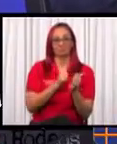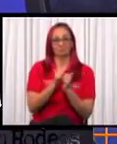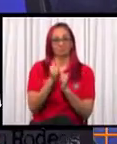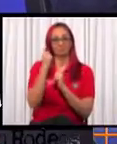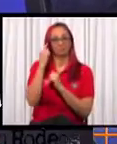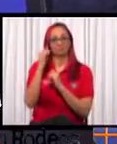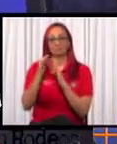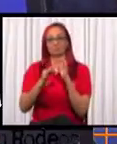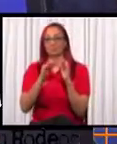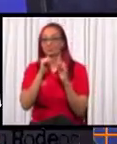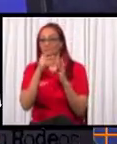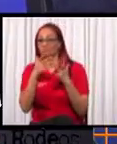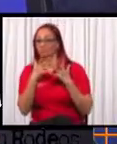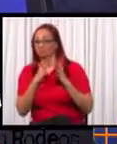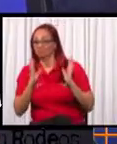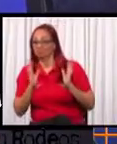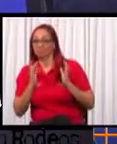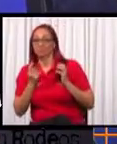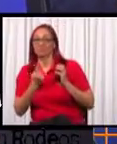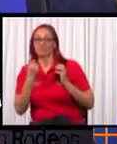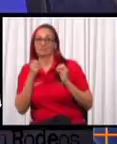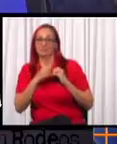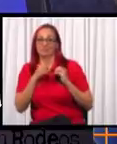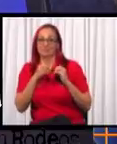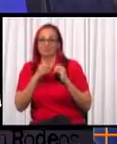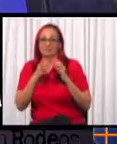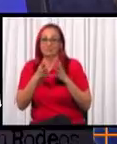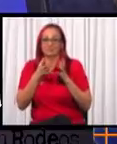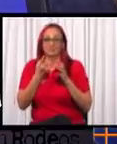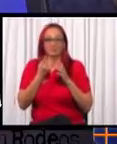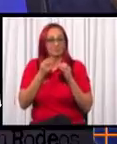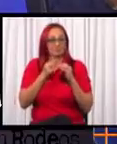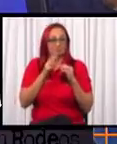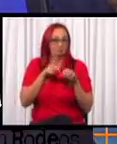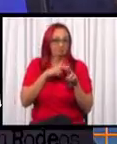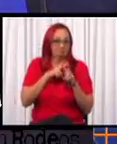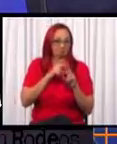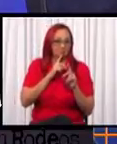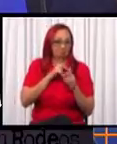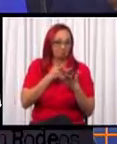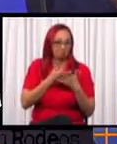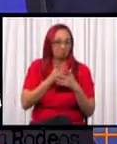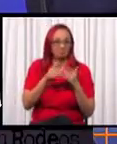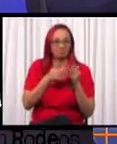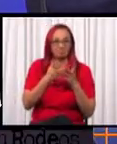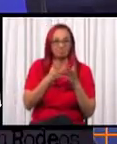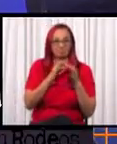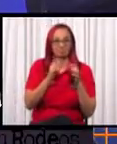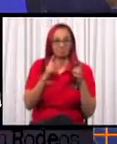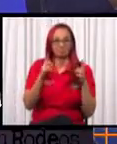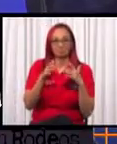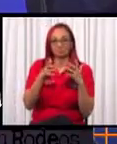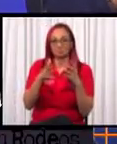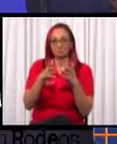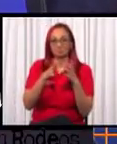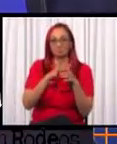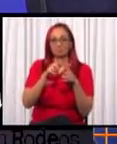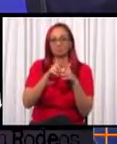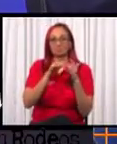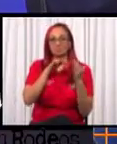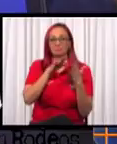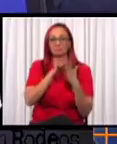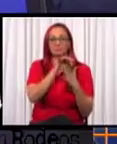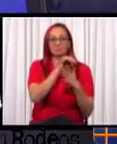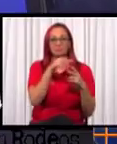ganar menos, siempre quiere ganar más, y eso es normal, ¿no? Claro. Todos queremos crecer, todos queremos, y ante el costo de la vida